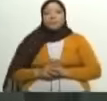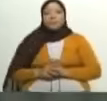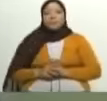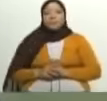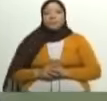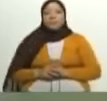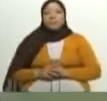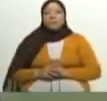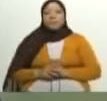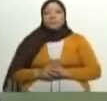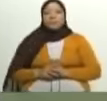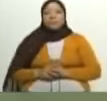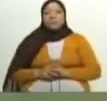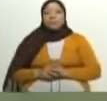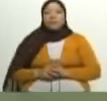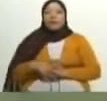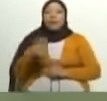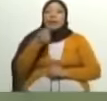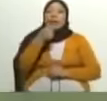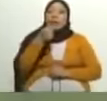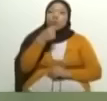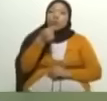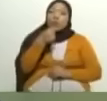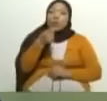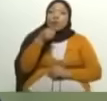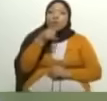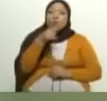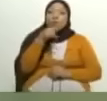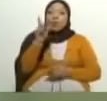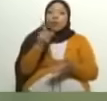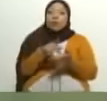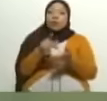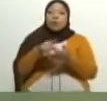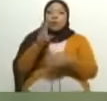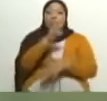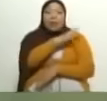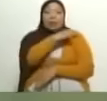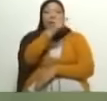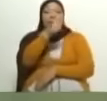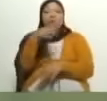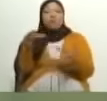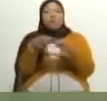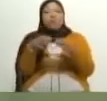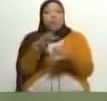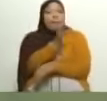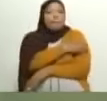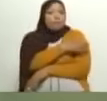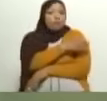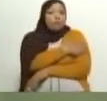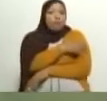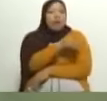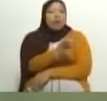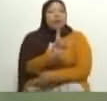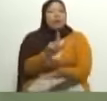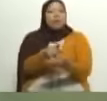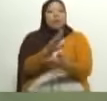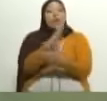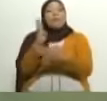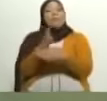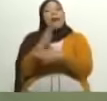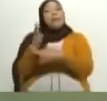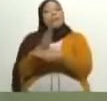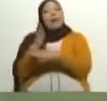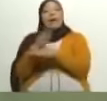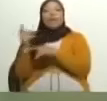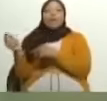todos bien son las declaraciones de Gerardo blide él es el jefe de la delegación de la plataforma unitaria en este diálogo que se